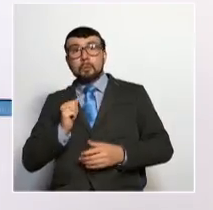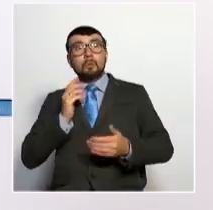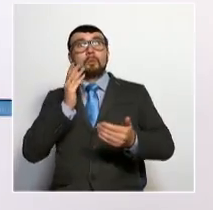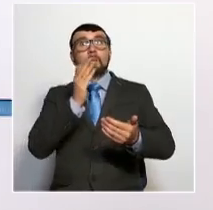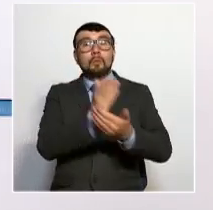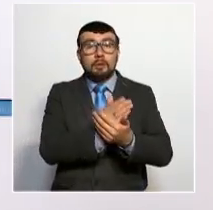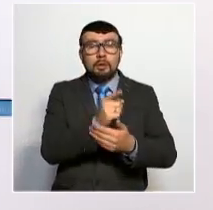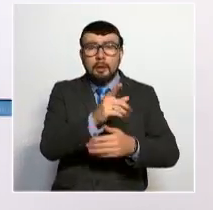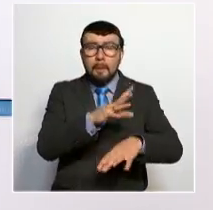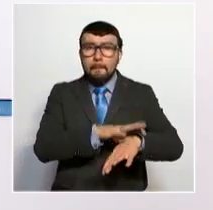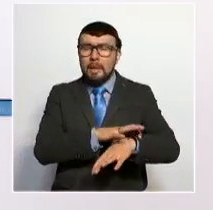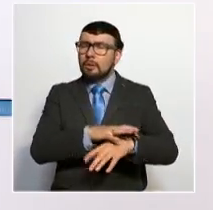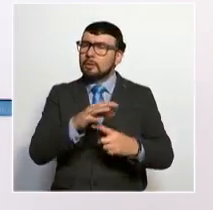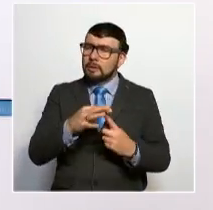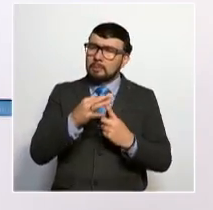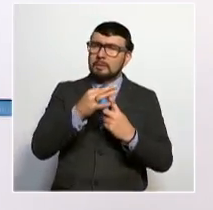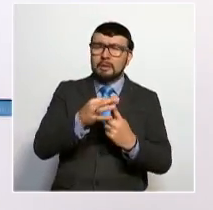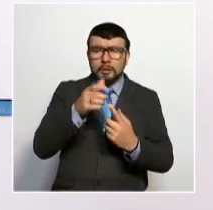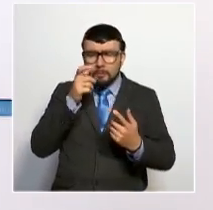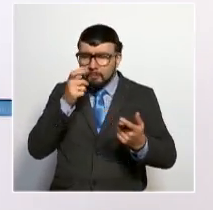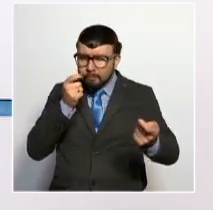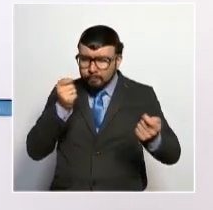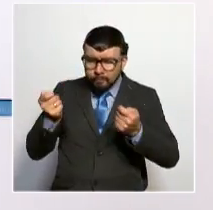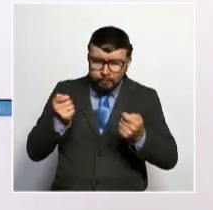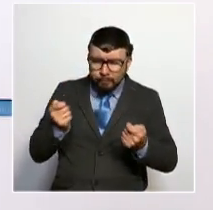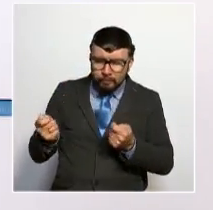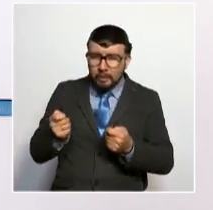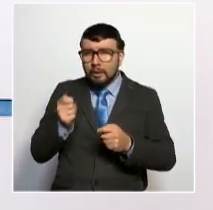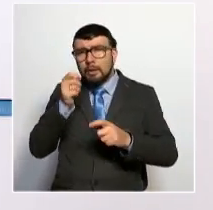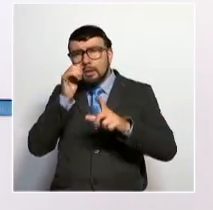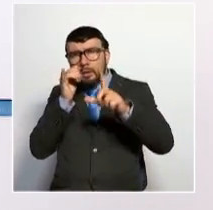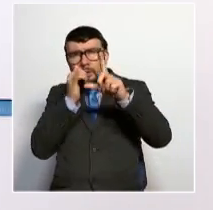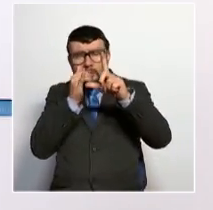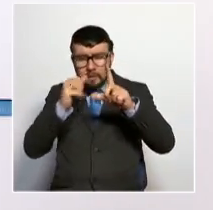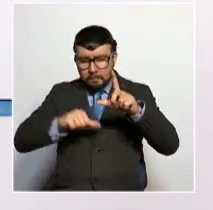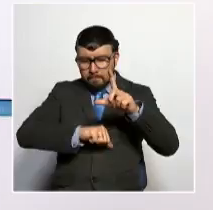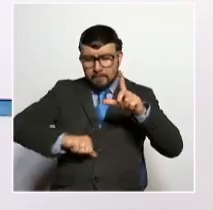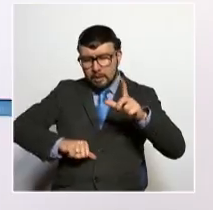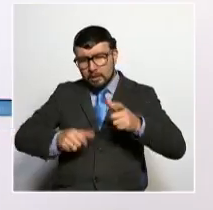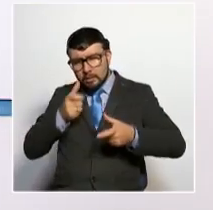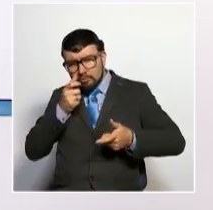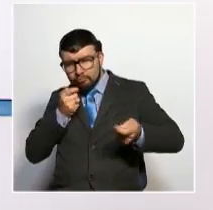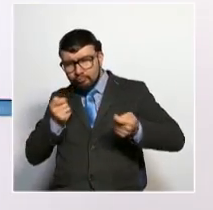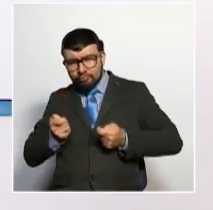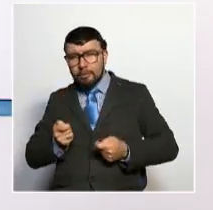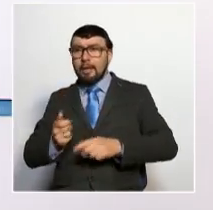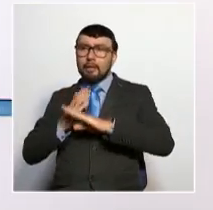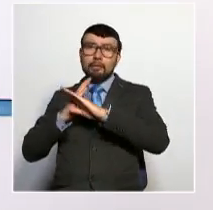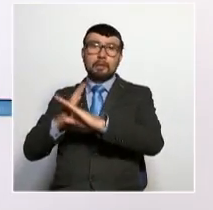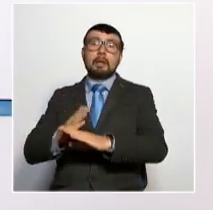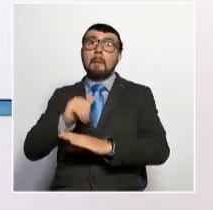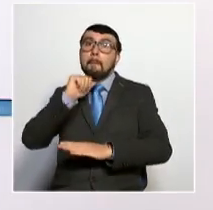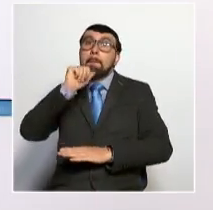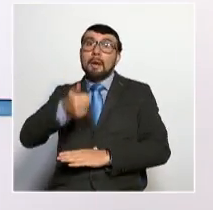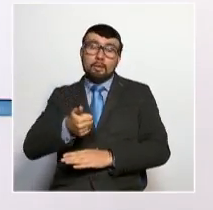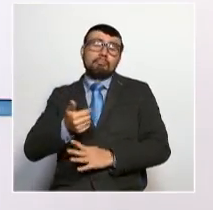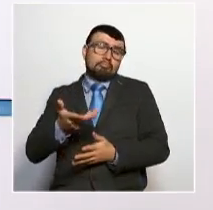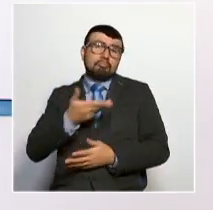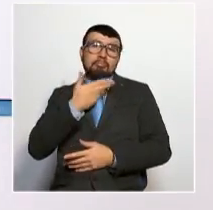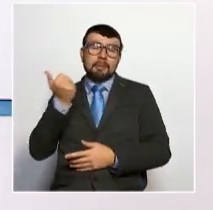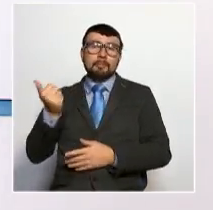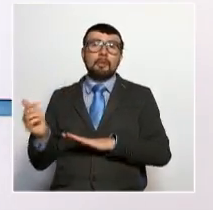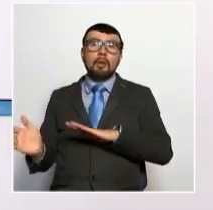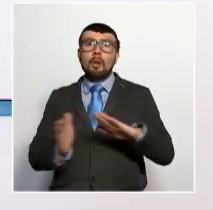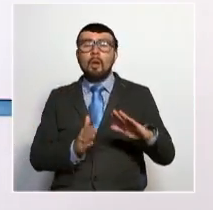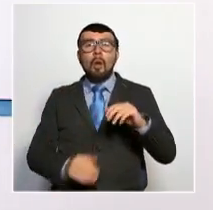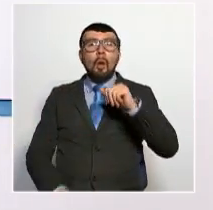los especialistas en dolor pélvico y en laparoscopia hagan sus manejos y puedan evitar que terminen con tantos síntomas. Bueno,